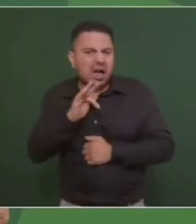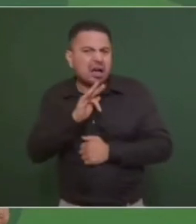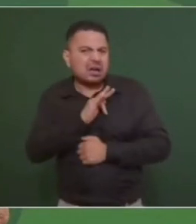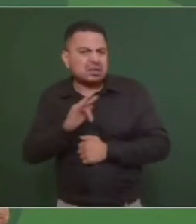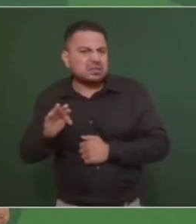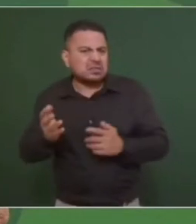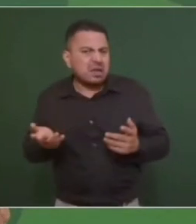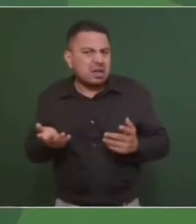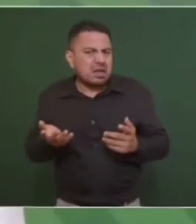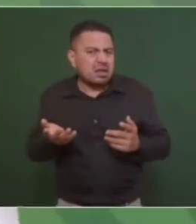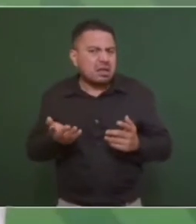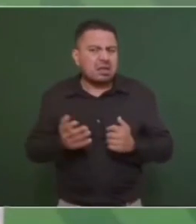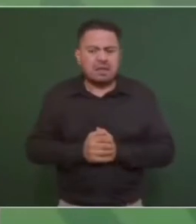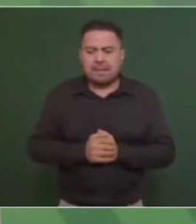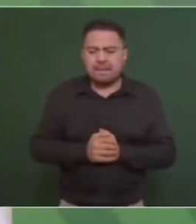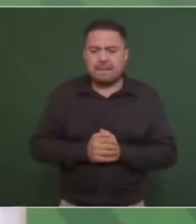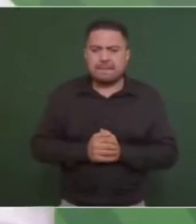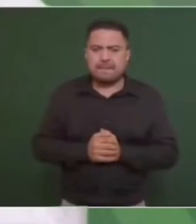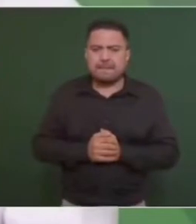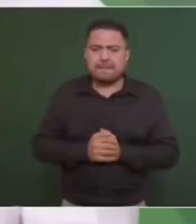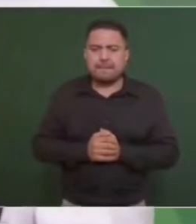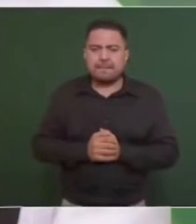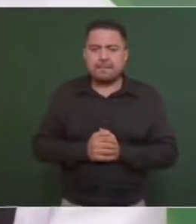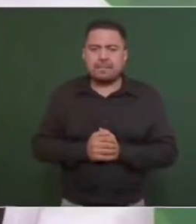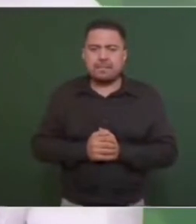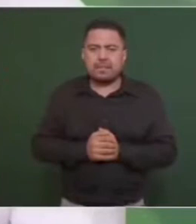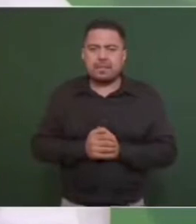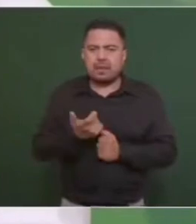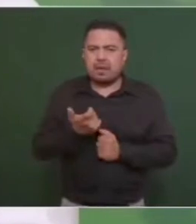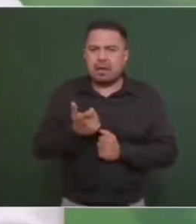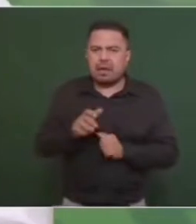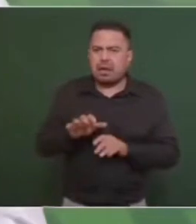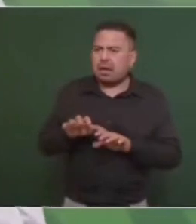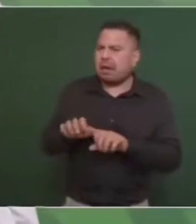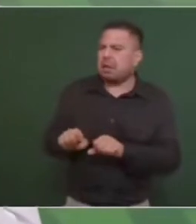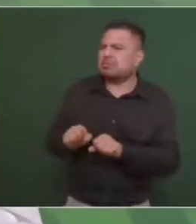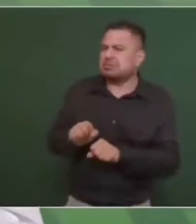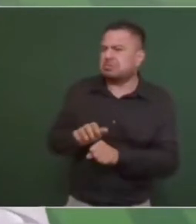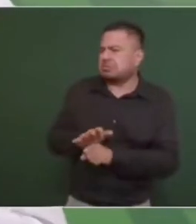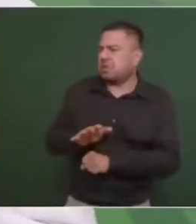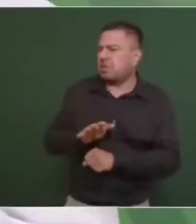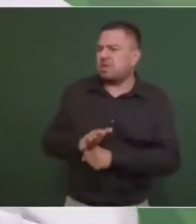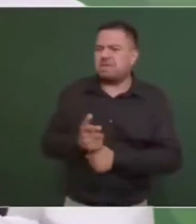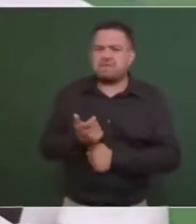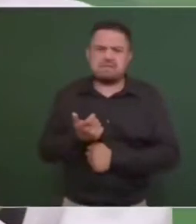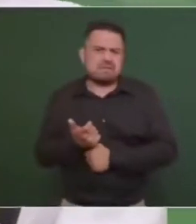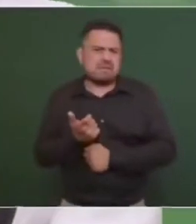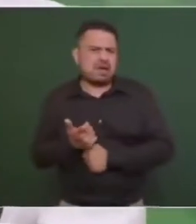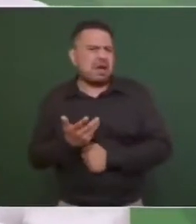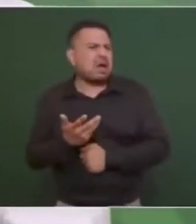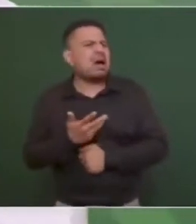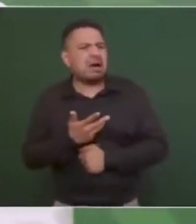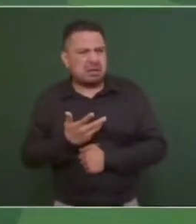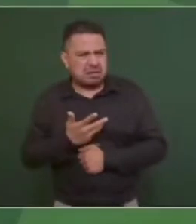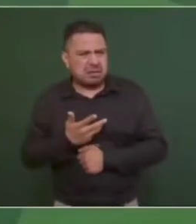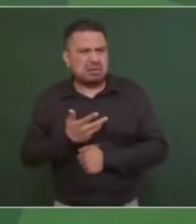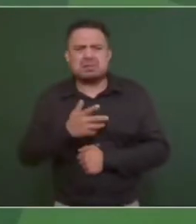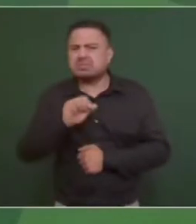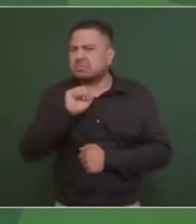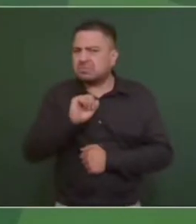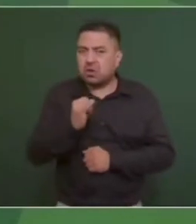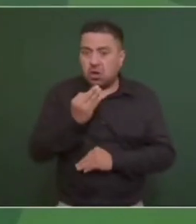fácil y no nos ha faltado el presupuesto tenemos presupuesto y